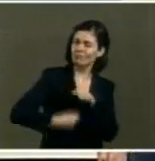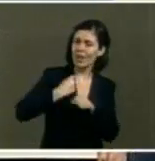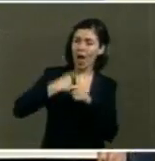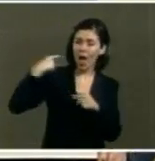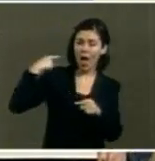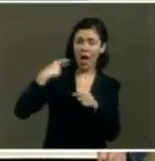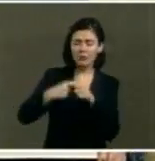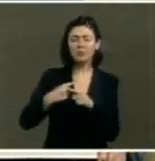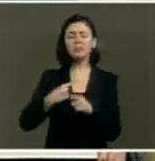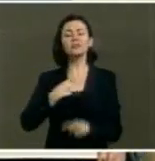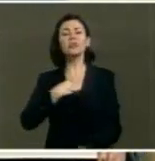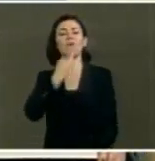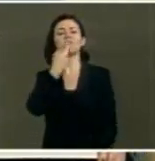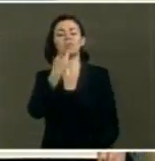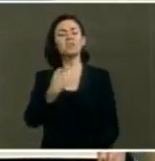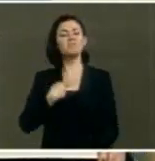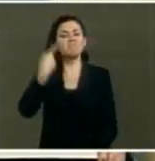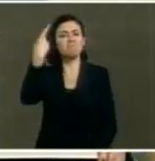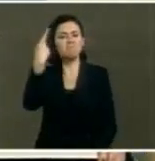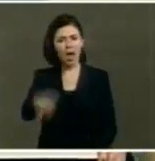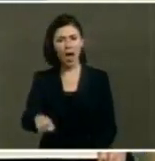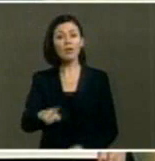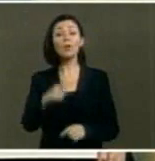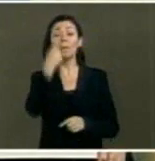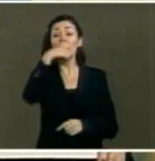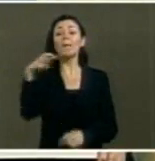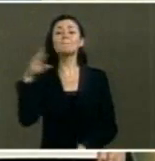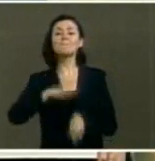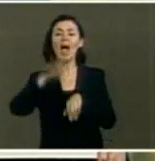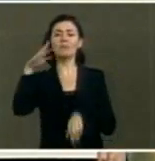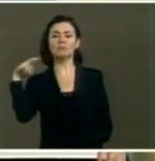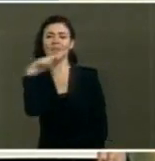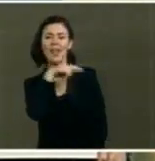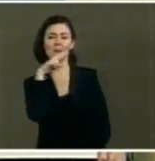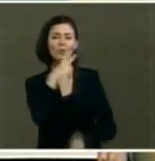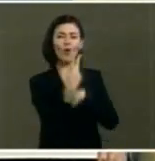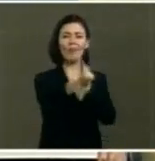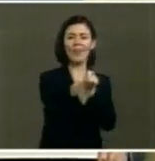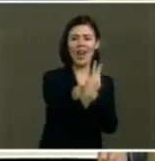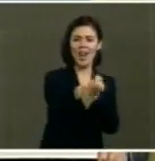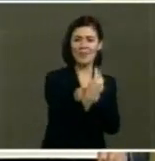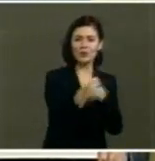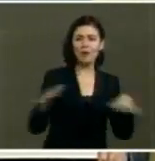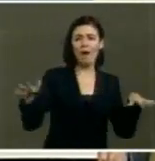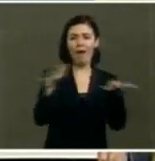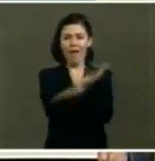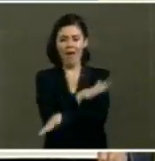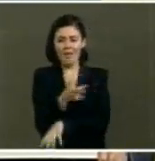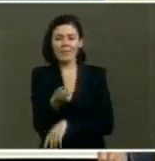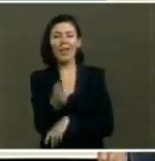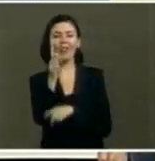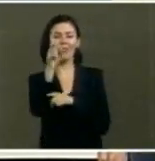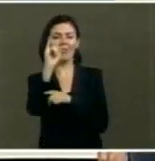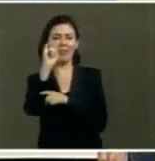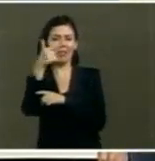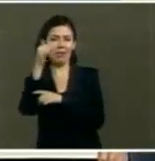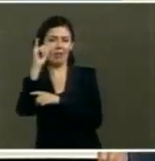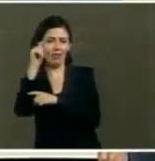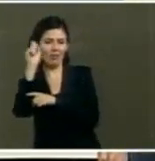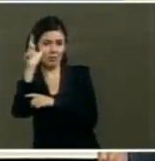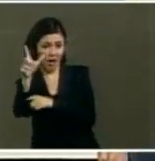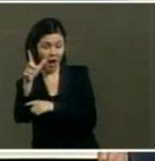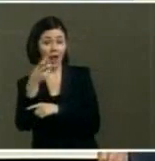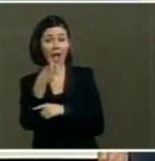para acelerar la transición hacia la televisión digital y con ello elevar la calidad y ampliar la